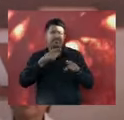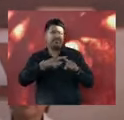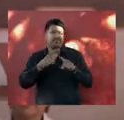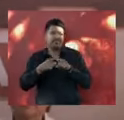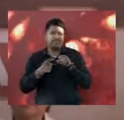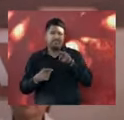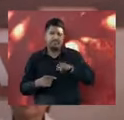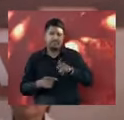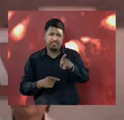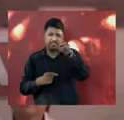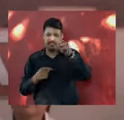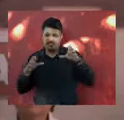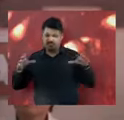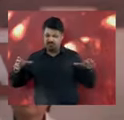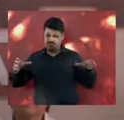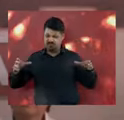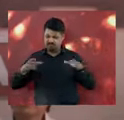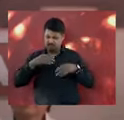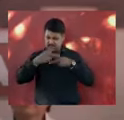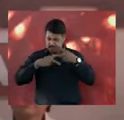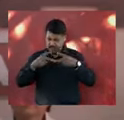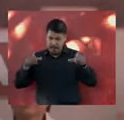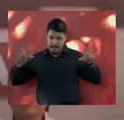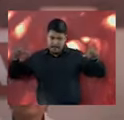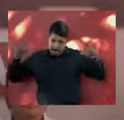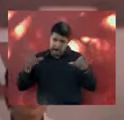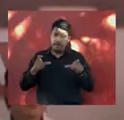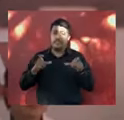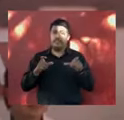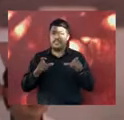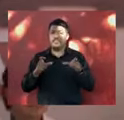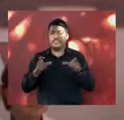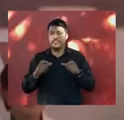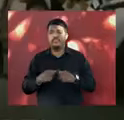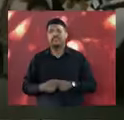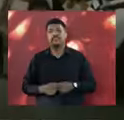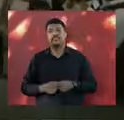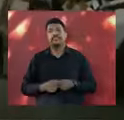ganar Guadalajara y la zona metropolitana.